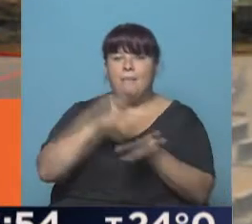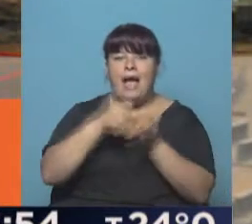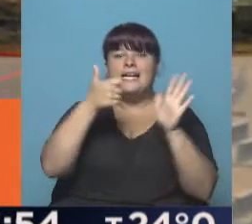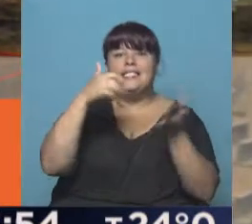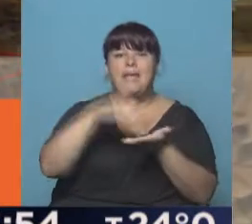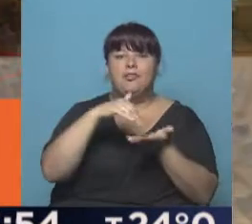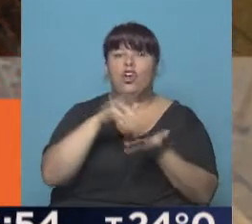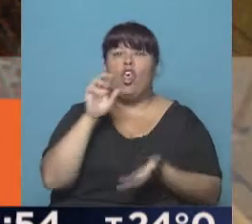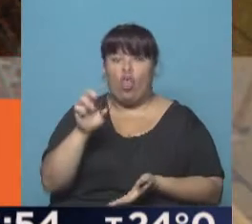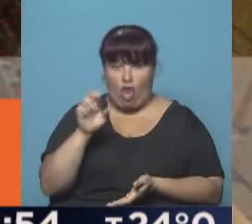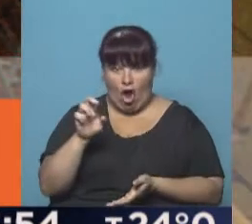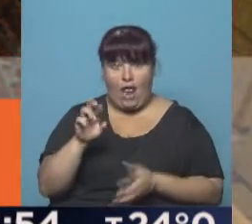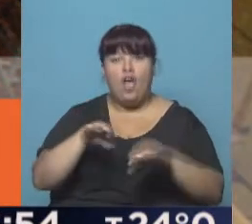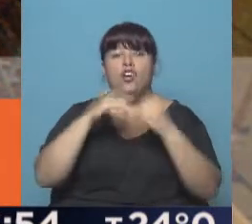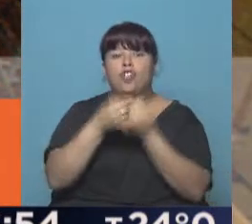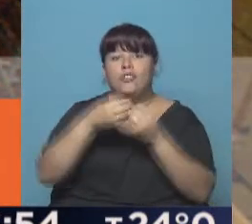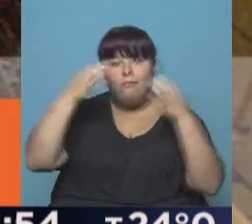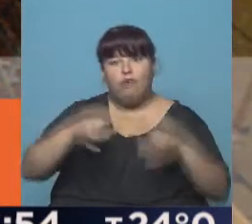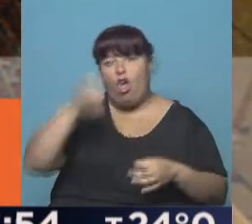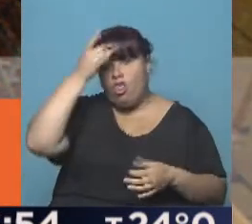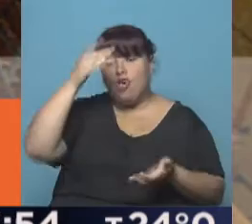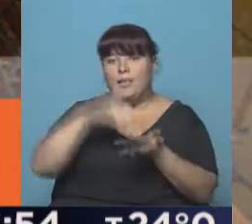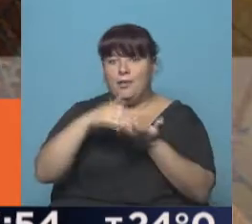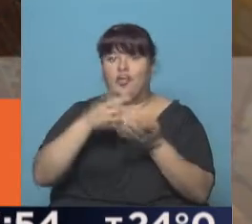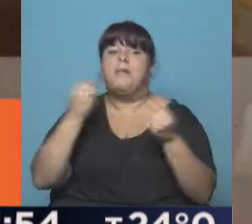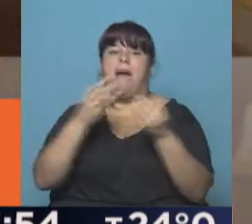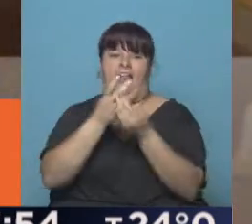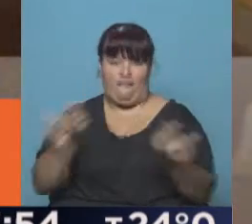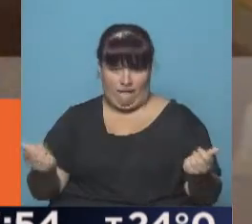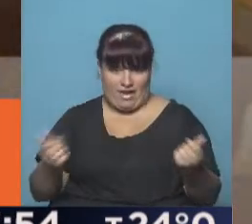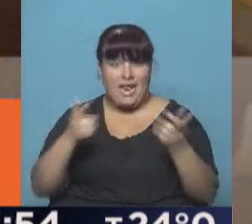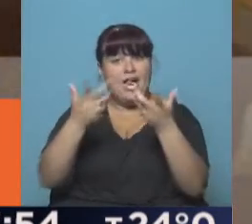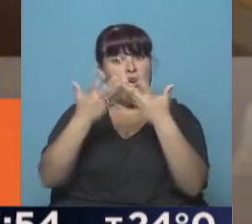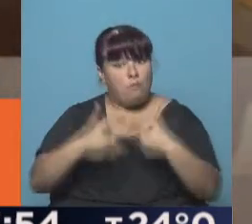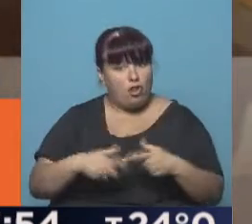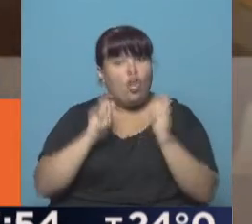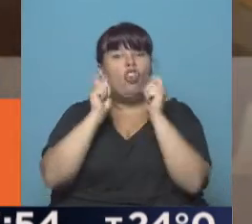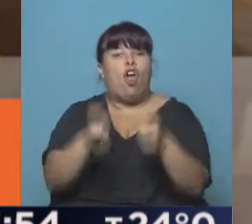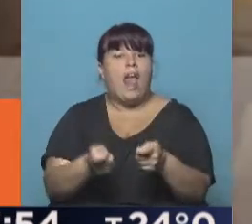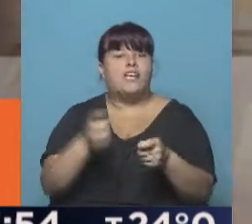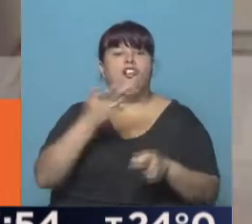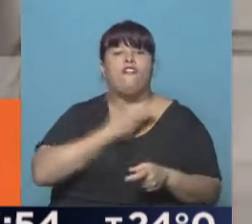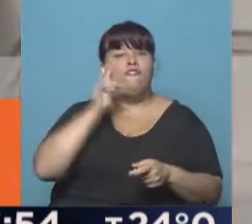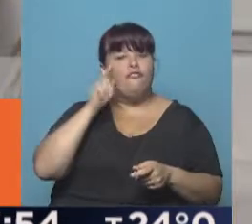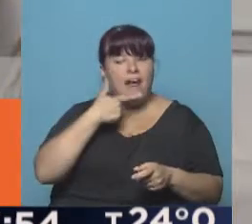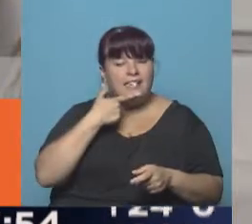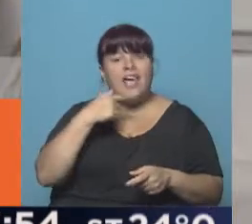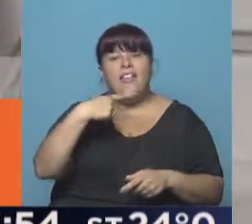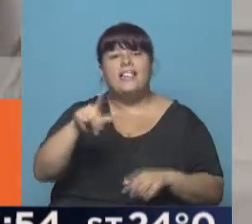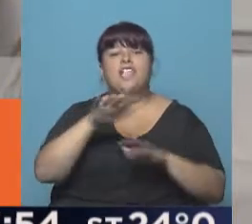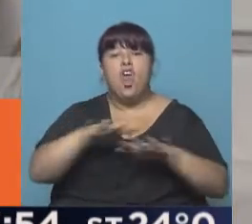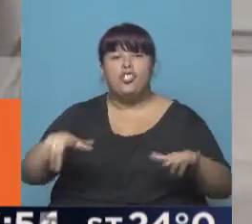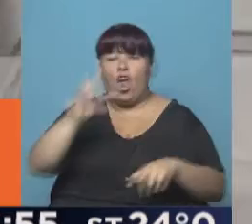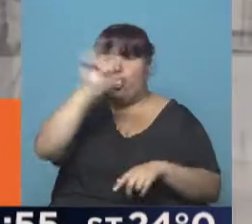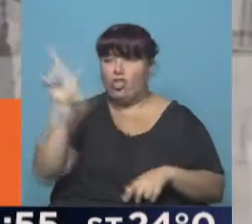6 millones de dólares de los 12 millones necesarios para terminarla. El proyecto, donado por Germán Frers, prevé que los chicos de todo